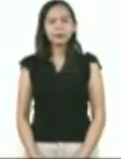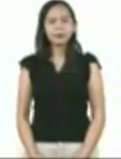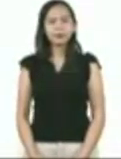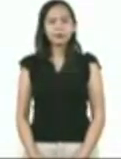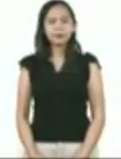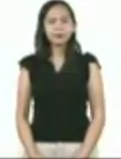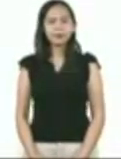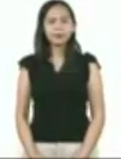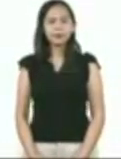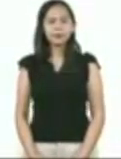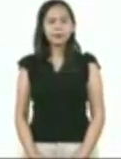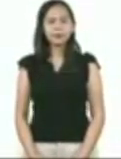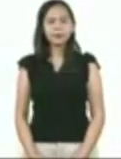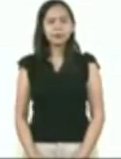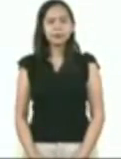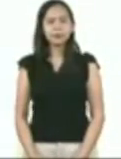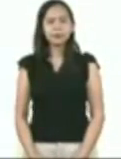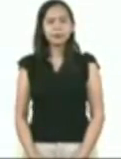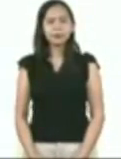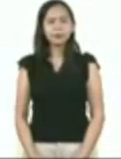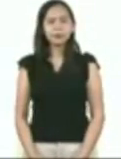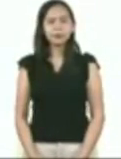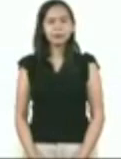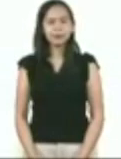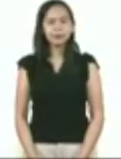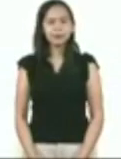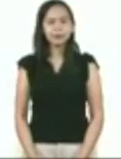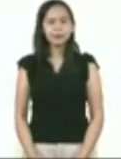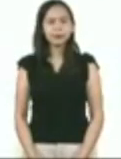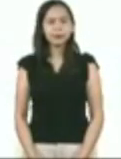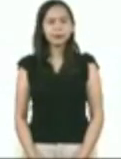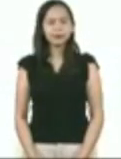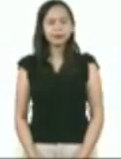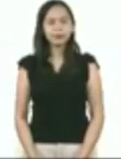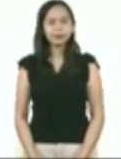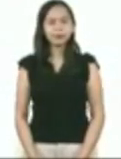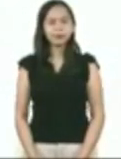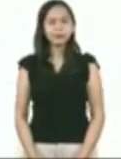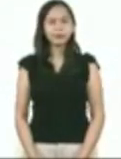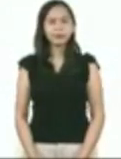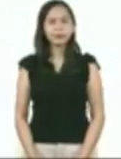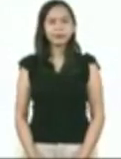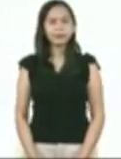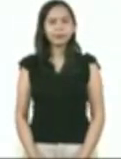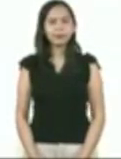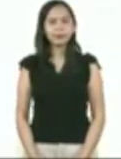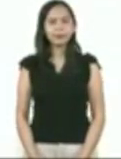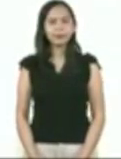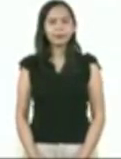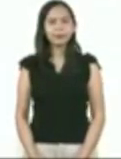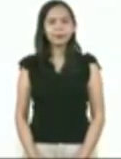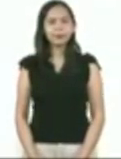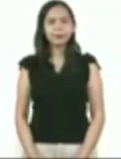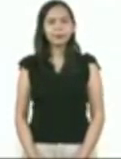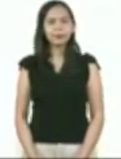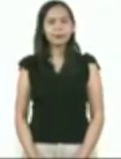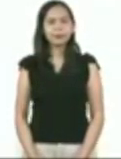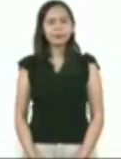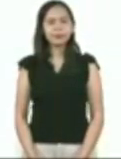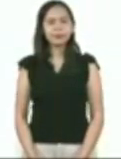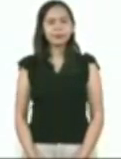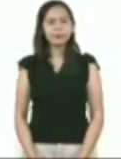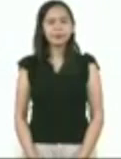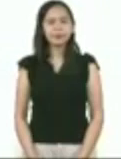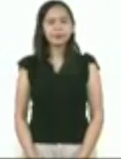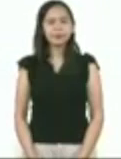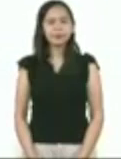la jefa de gobierno de la Ciudad de México Claudia sheinbaum y el presidente del Consejo Mundial de boxeo Mauricio Suleiman presentaron